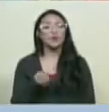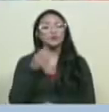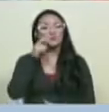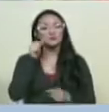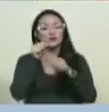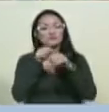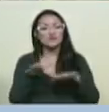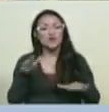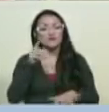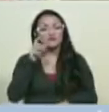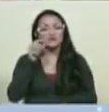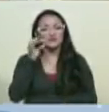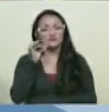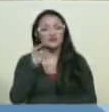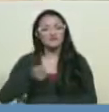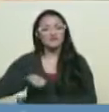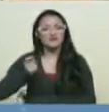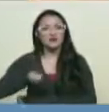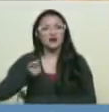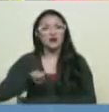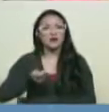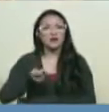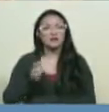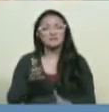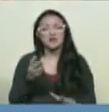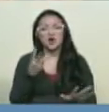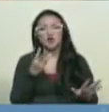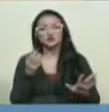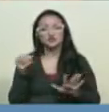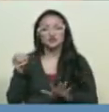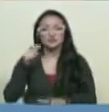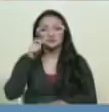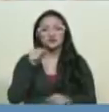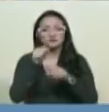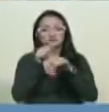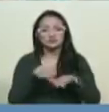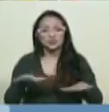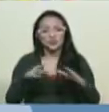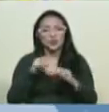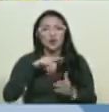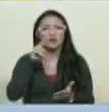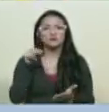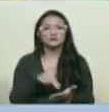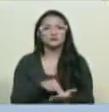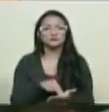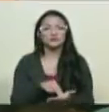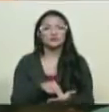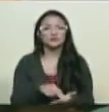este operativo, en estas elecciones? Un aproximado de 800 fiscales en todo el territorio nacional.